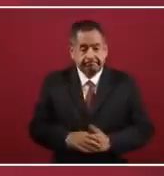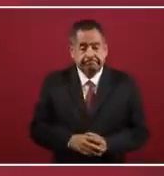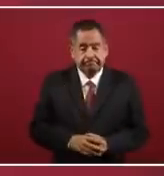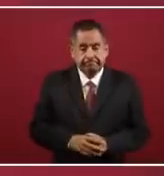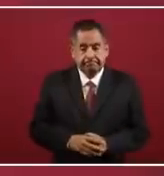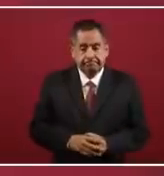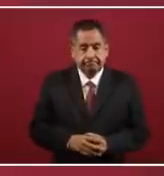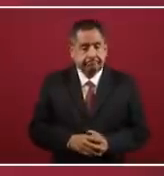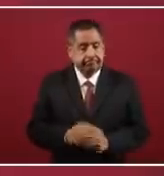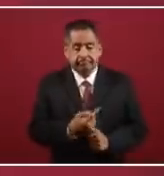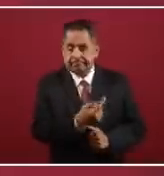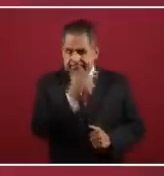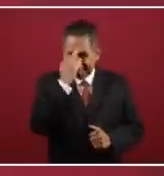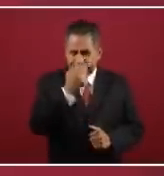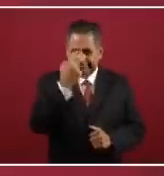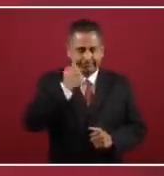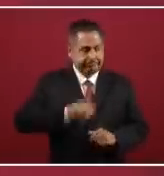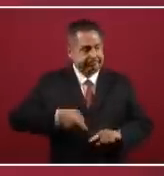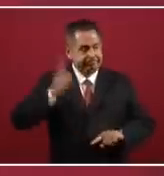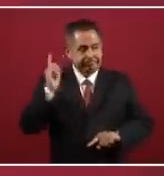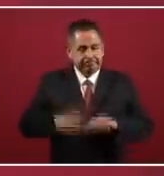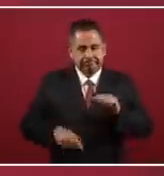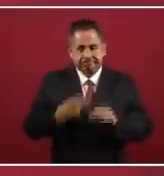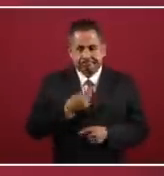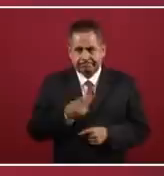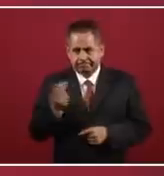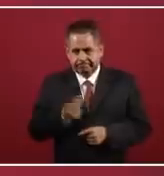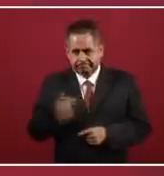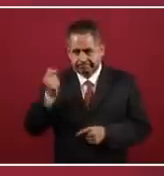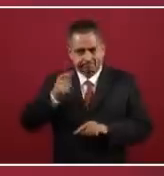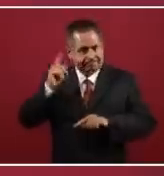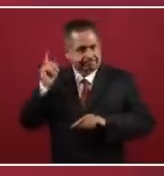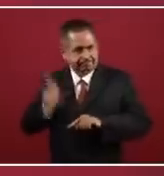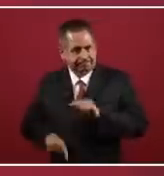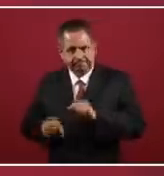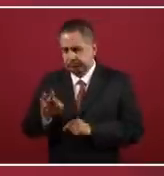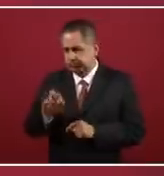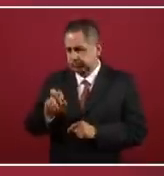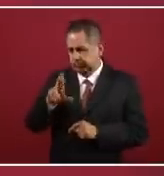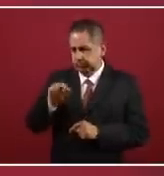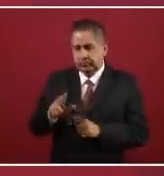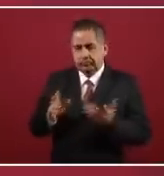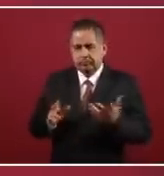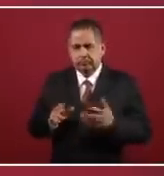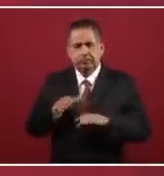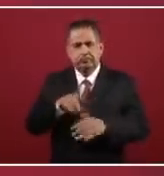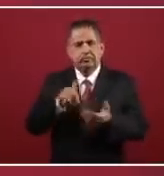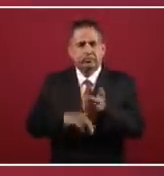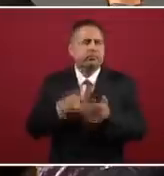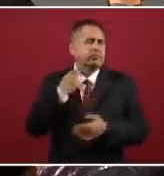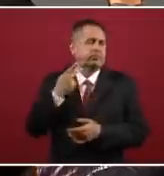del desafuero. Me desaforaron por cuestiones políticas